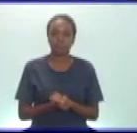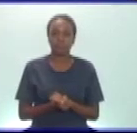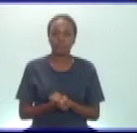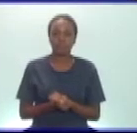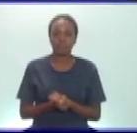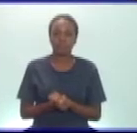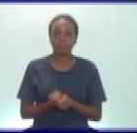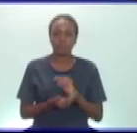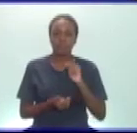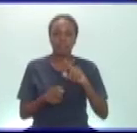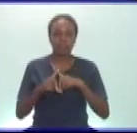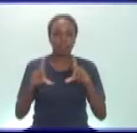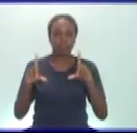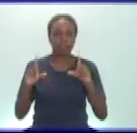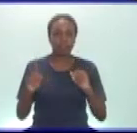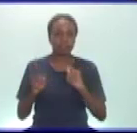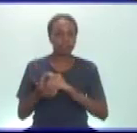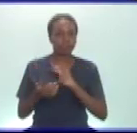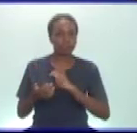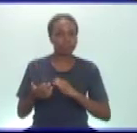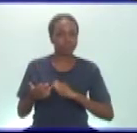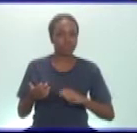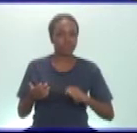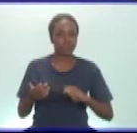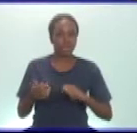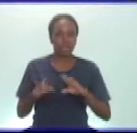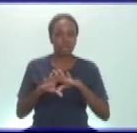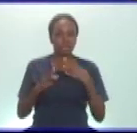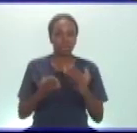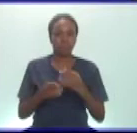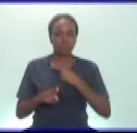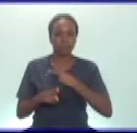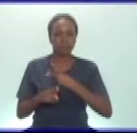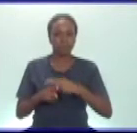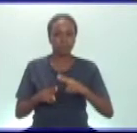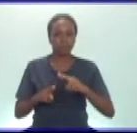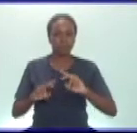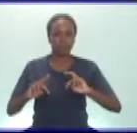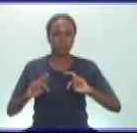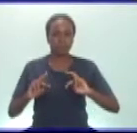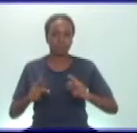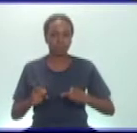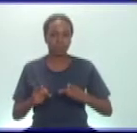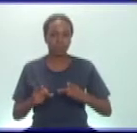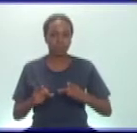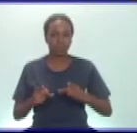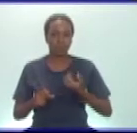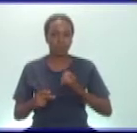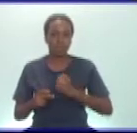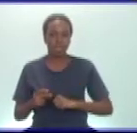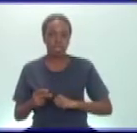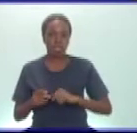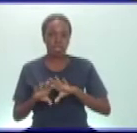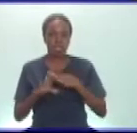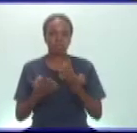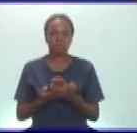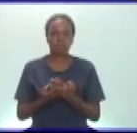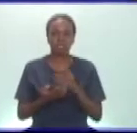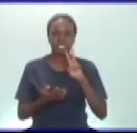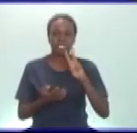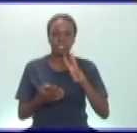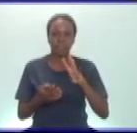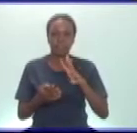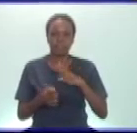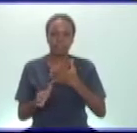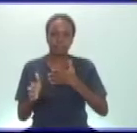Evidentemente, con su obra logró que toda aquella historia volviera a nacer, a pesar de que él vivió 3 siglos después de